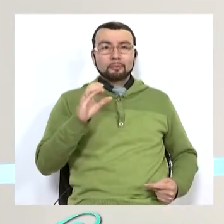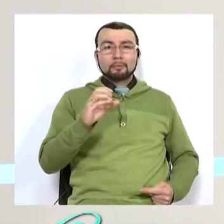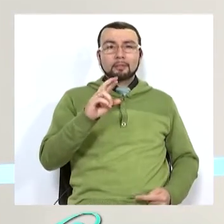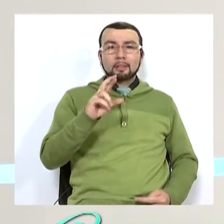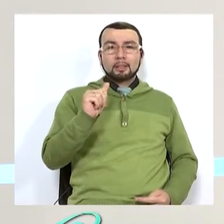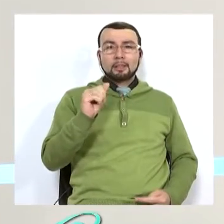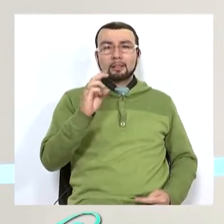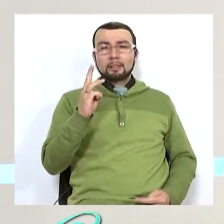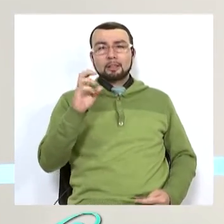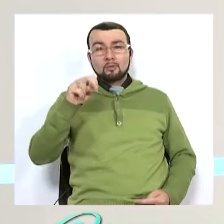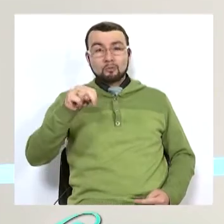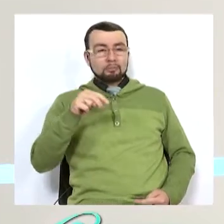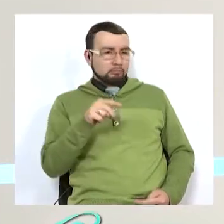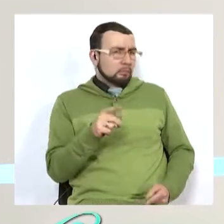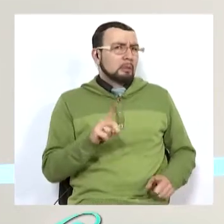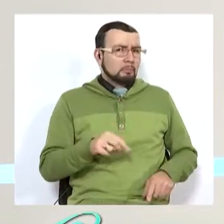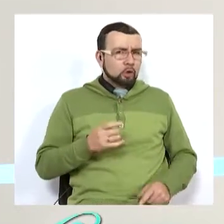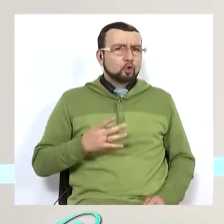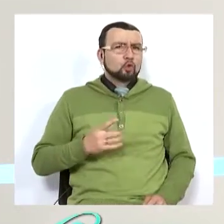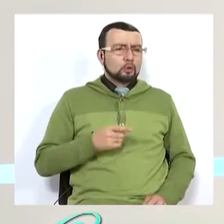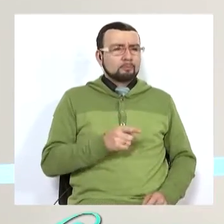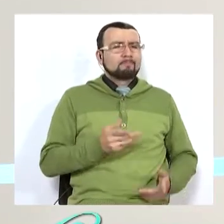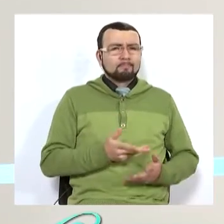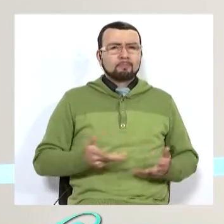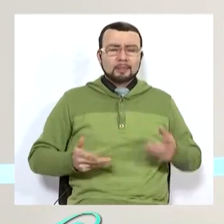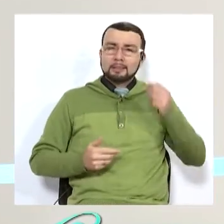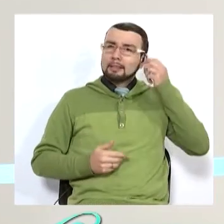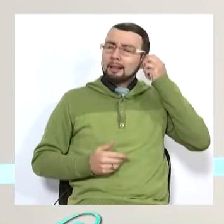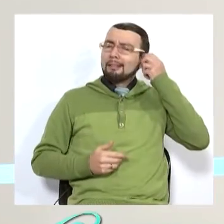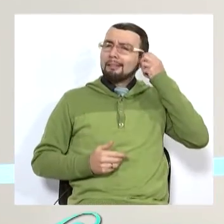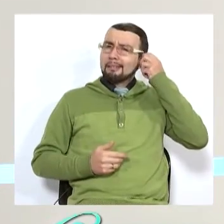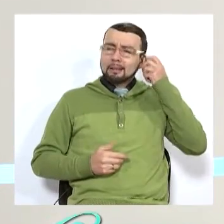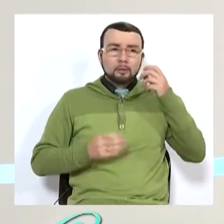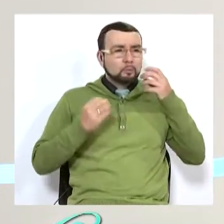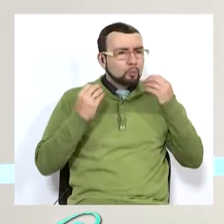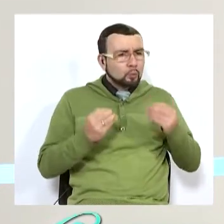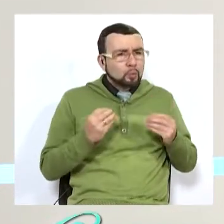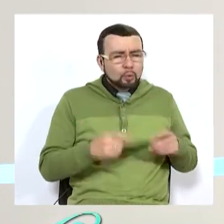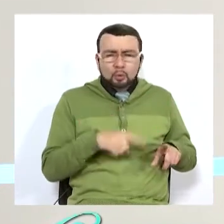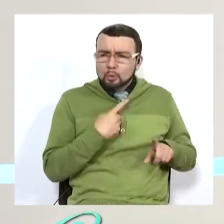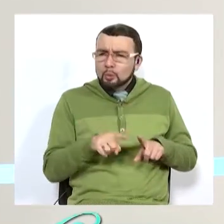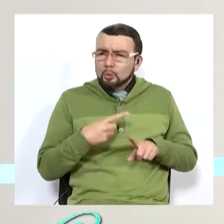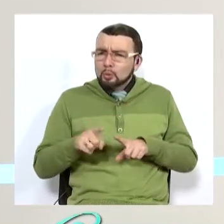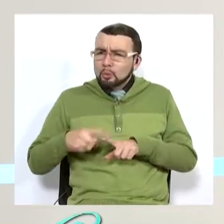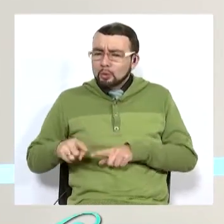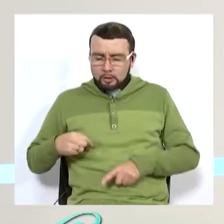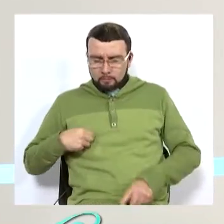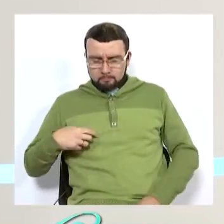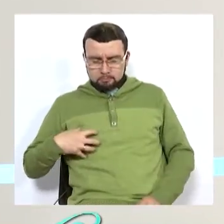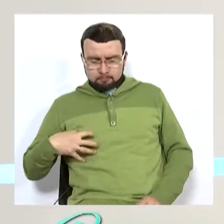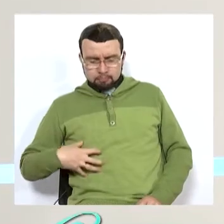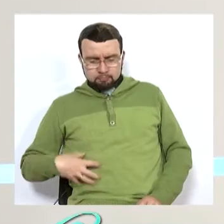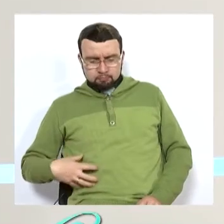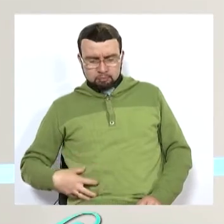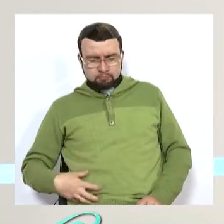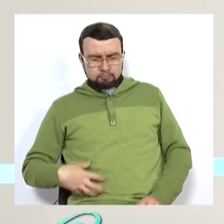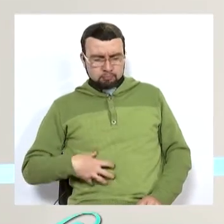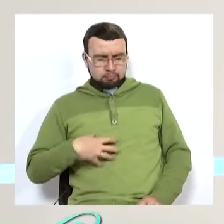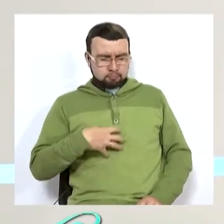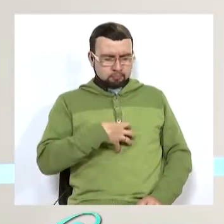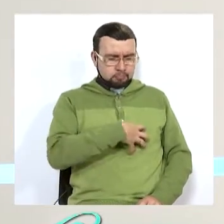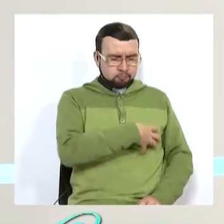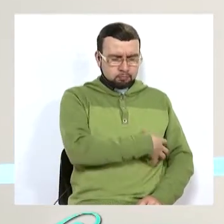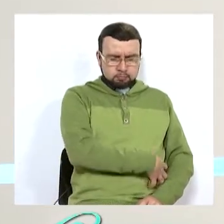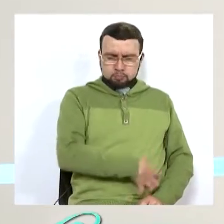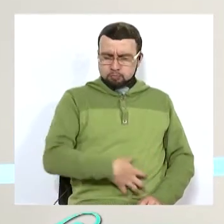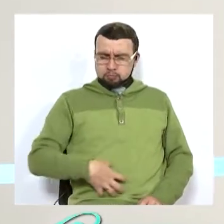duele. Entonces hay una gran cantidad de estructuras anatómicas que uno tiene que tener